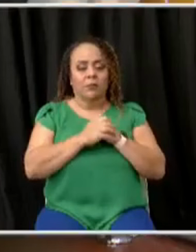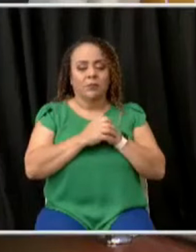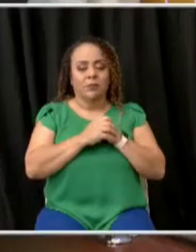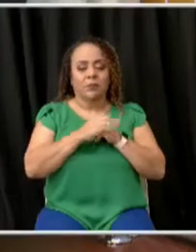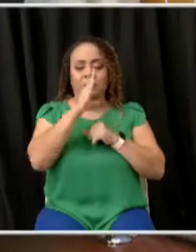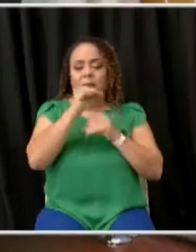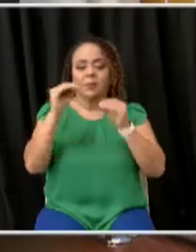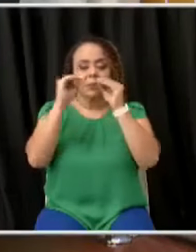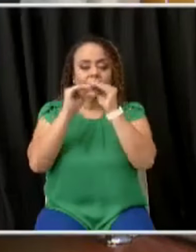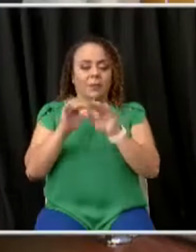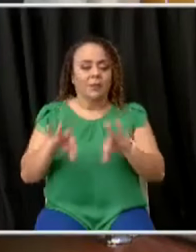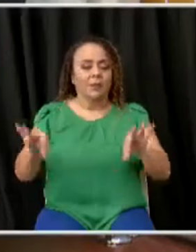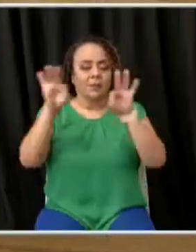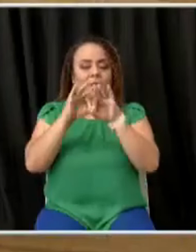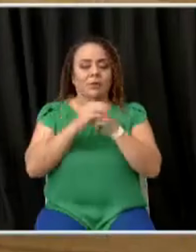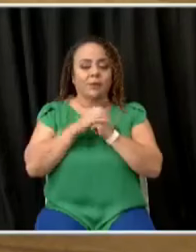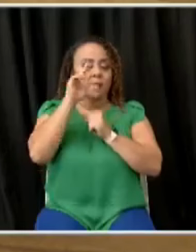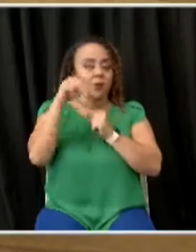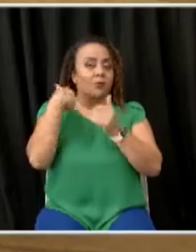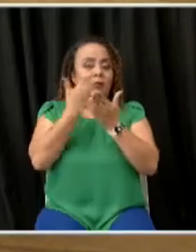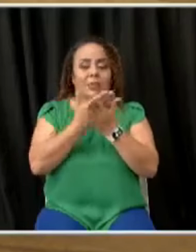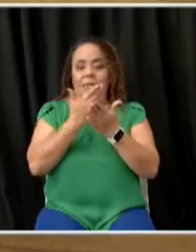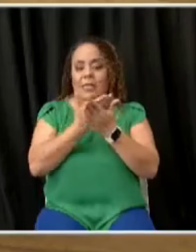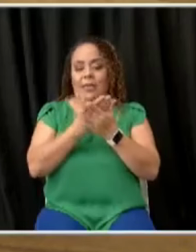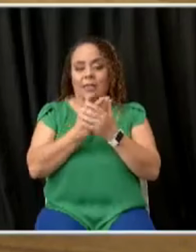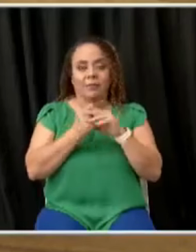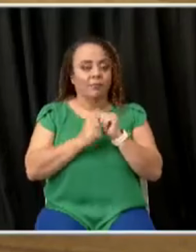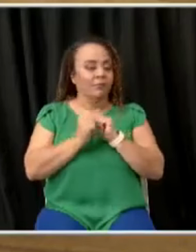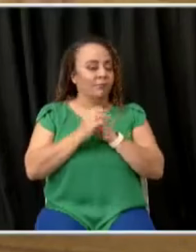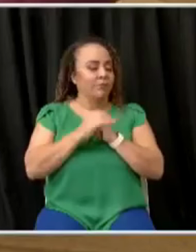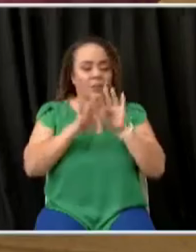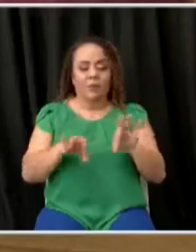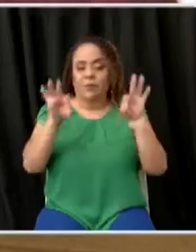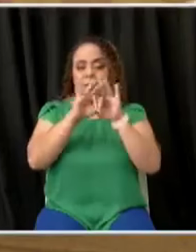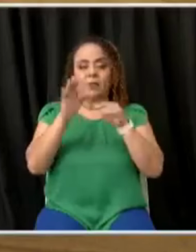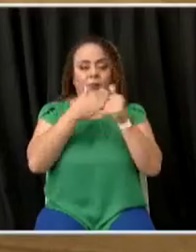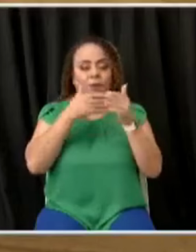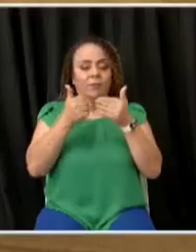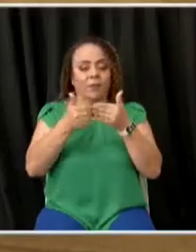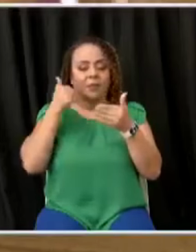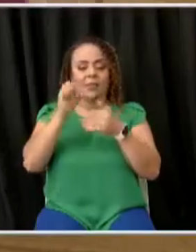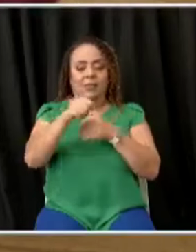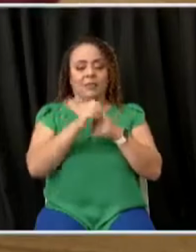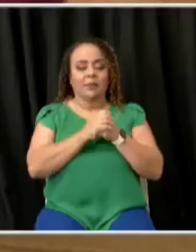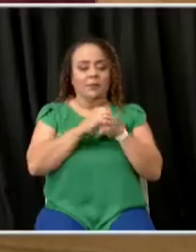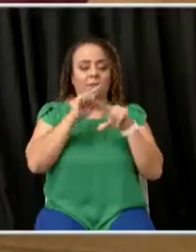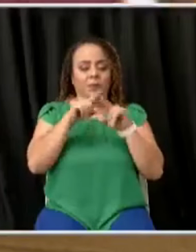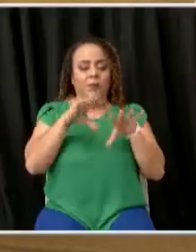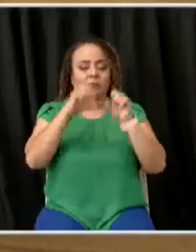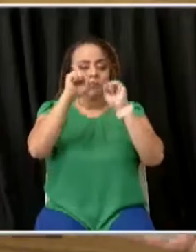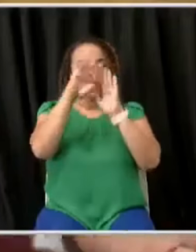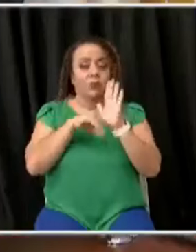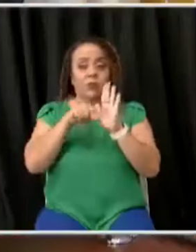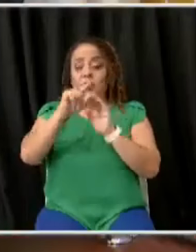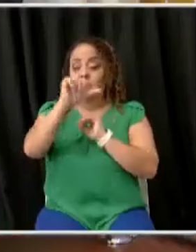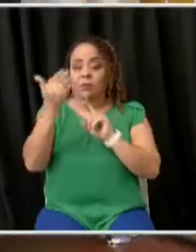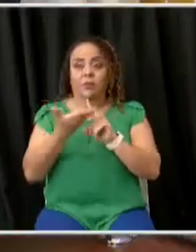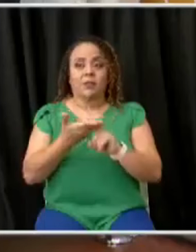Lo importante es que no llegue el golpe de calor. Lo importante es que no lleguen aunque posteriormente a la medida que tomaste te traiga otra